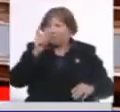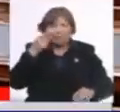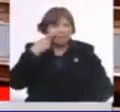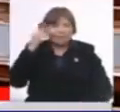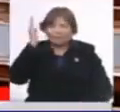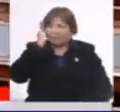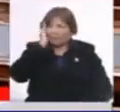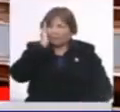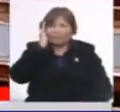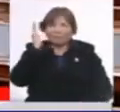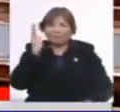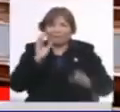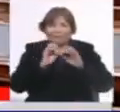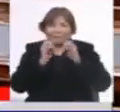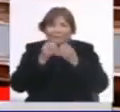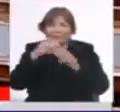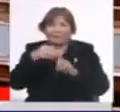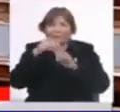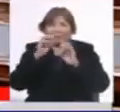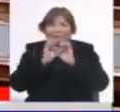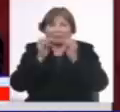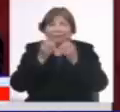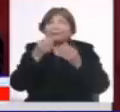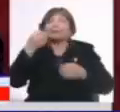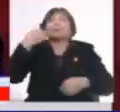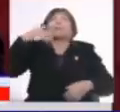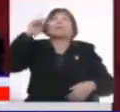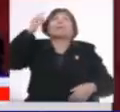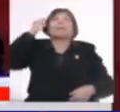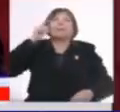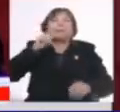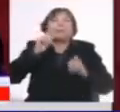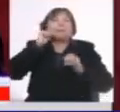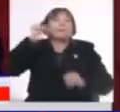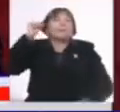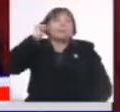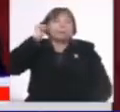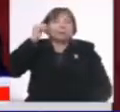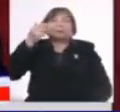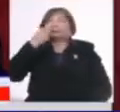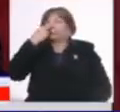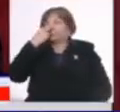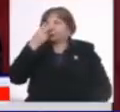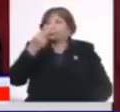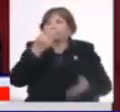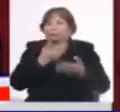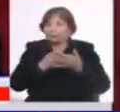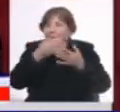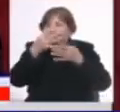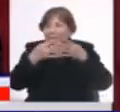conocía siquiera de esa comisión especial. Me he enterado el día de ayer y he visto los